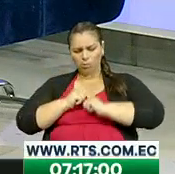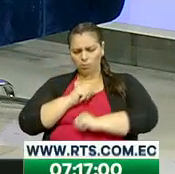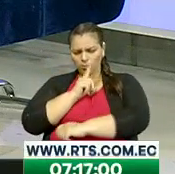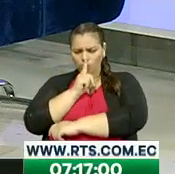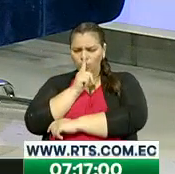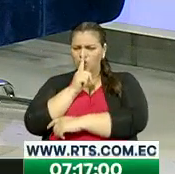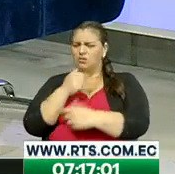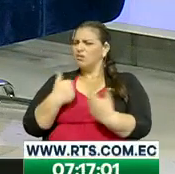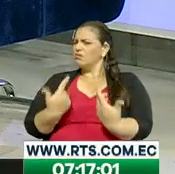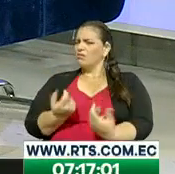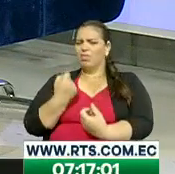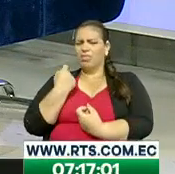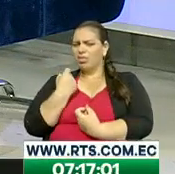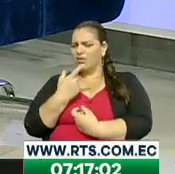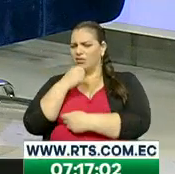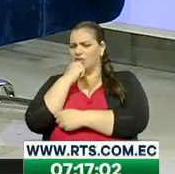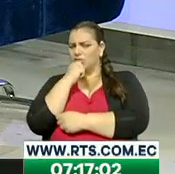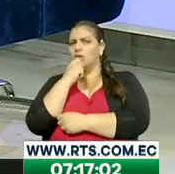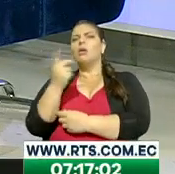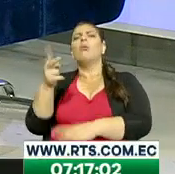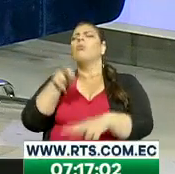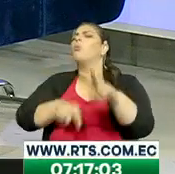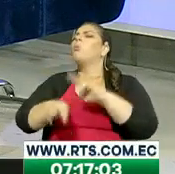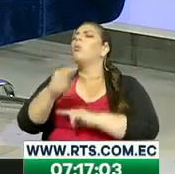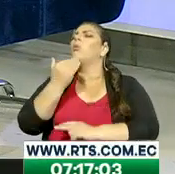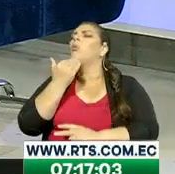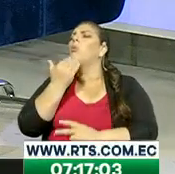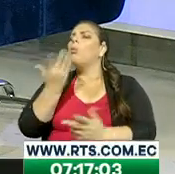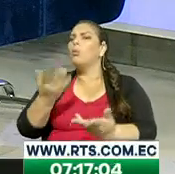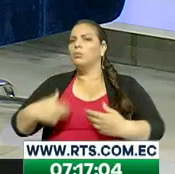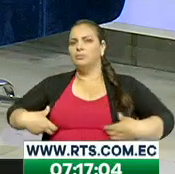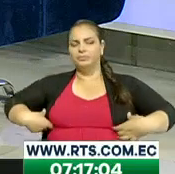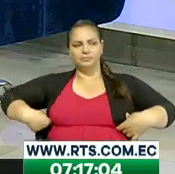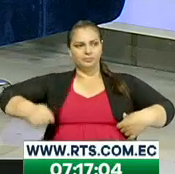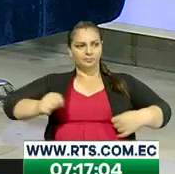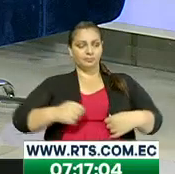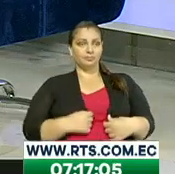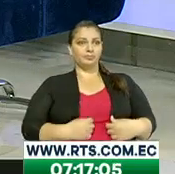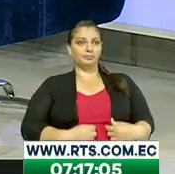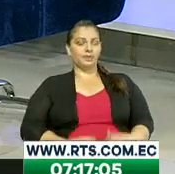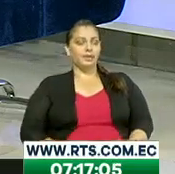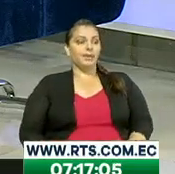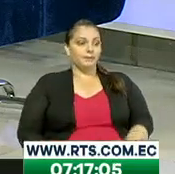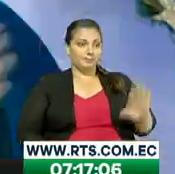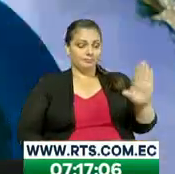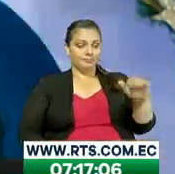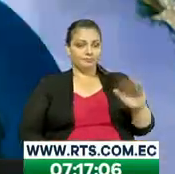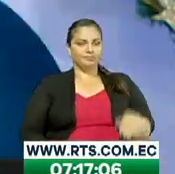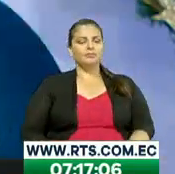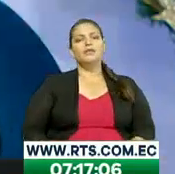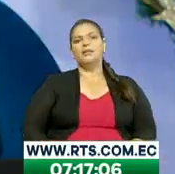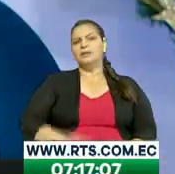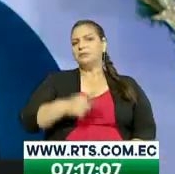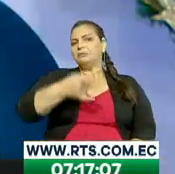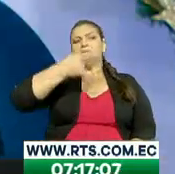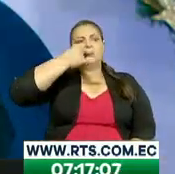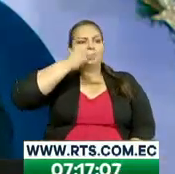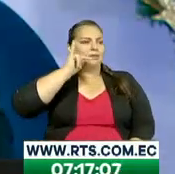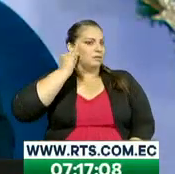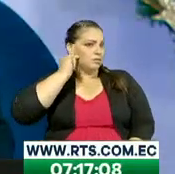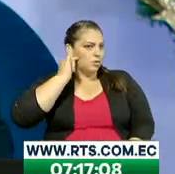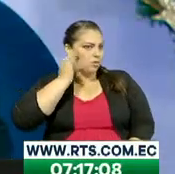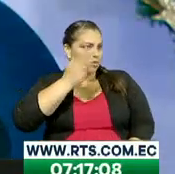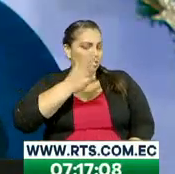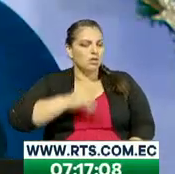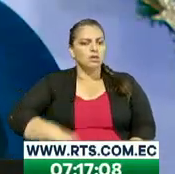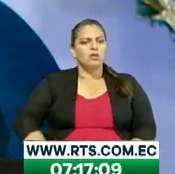está en riesgo de ser abusado o está en peligro. El cambio. El niño da un cambio del día a la noche. Es decir, el niño empieza a hacerse